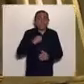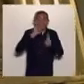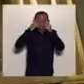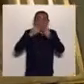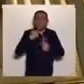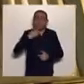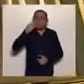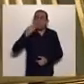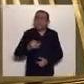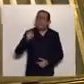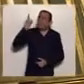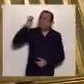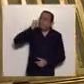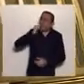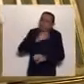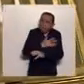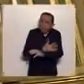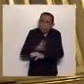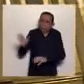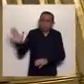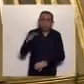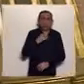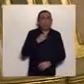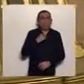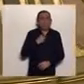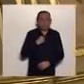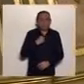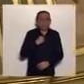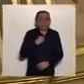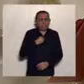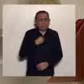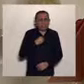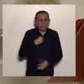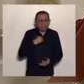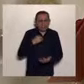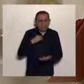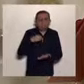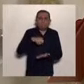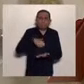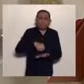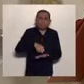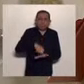Santo eres en verdad, Señor, fuente de toda santidad.